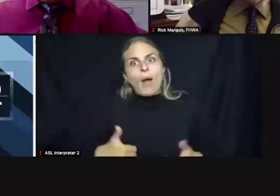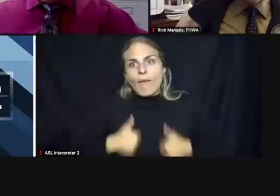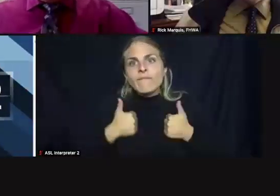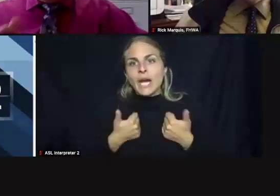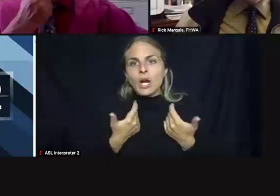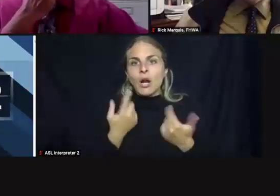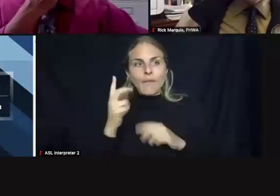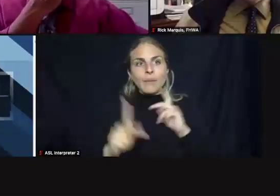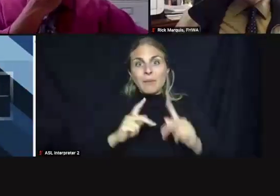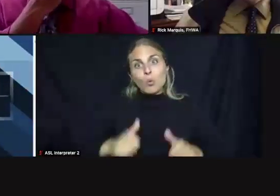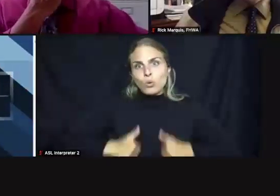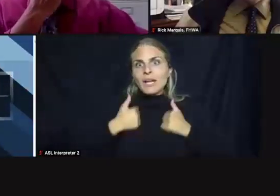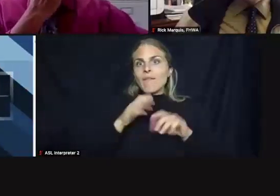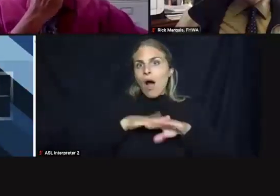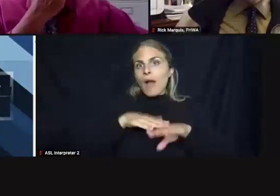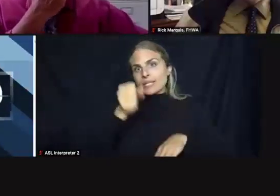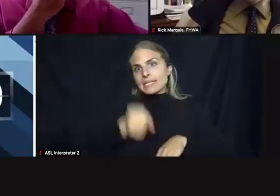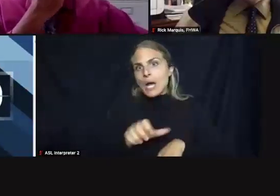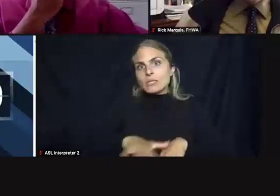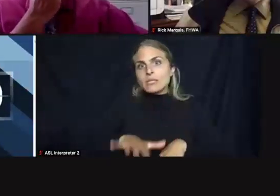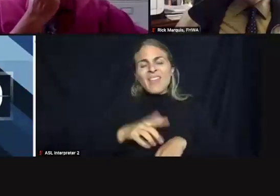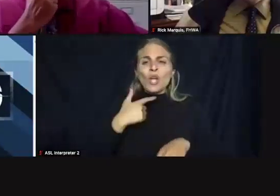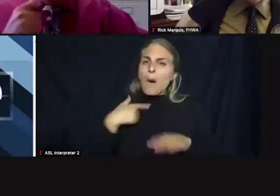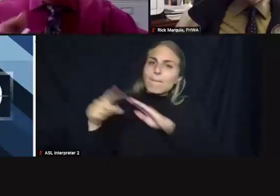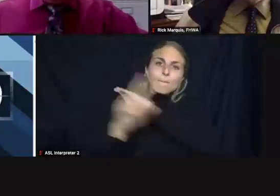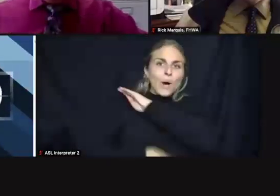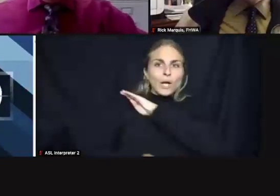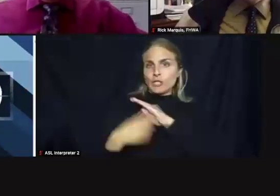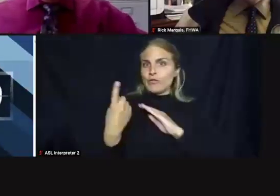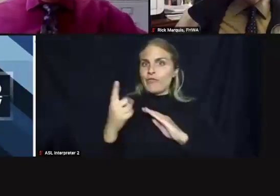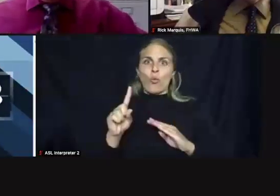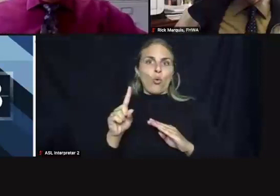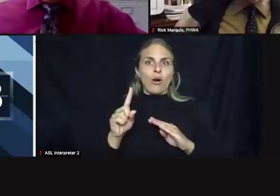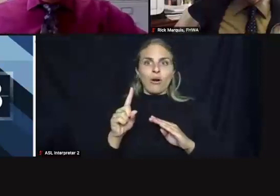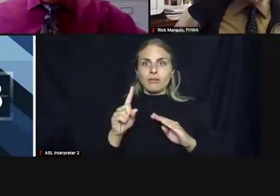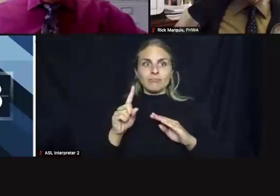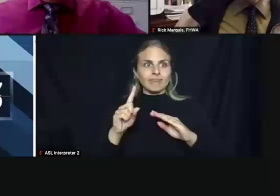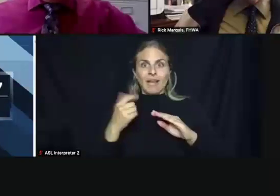pena para las personas que viven en el lado sur, porque esa